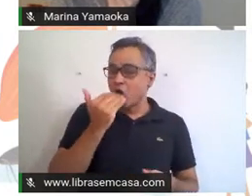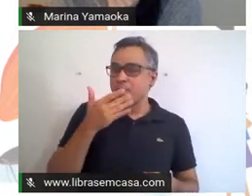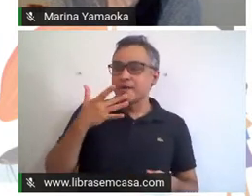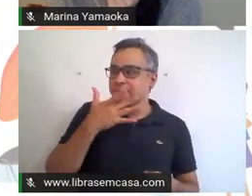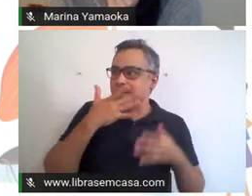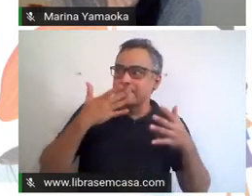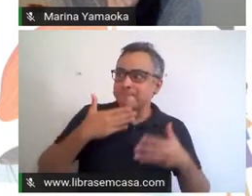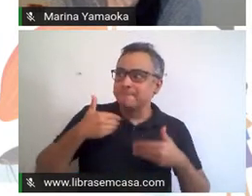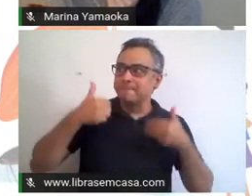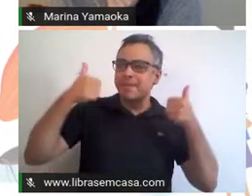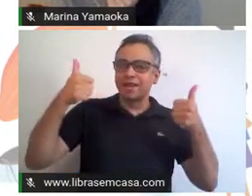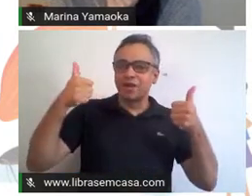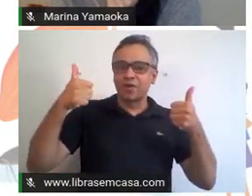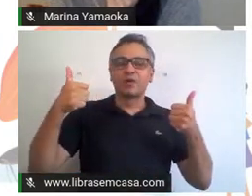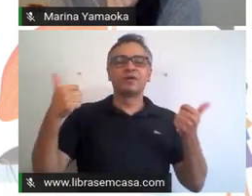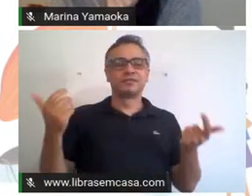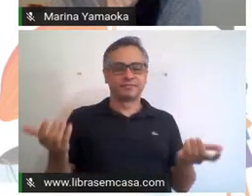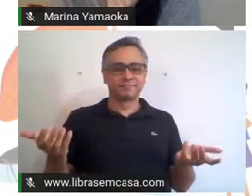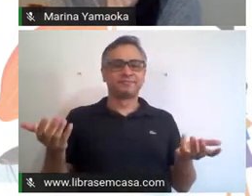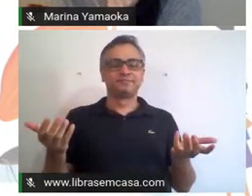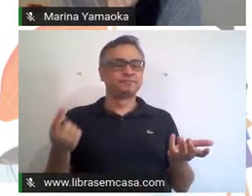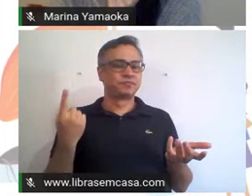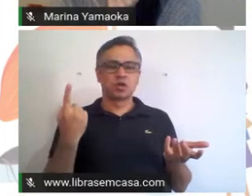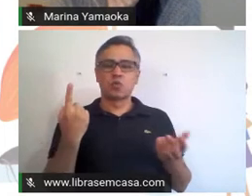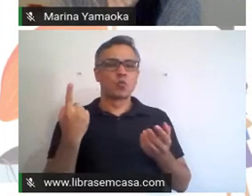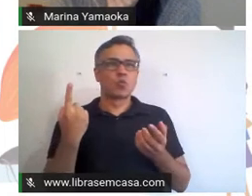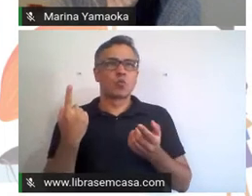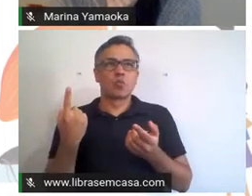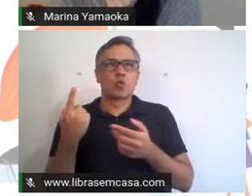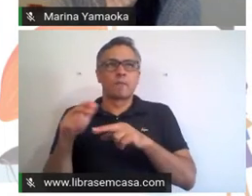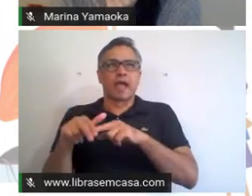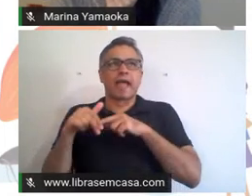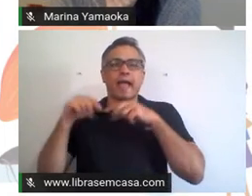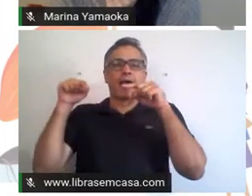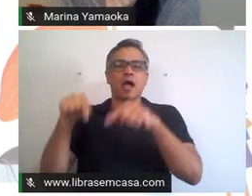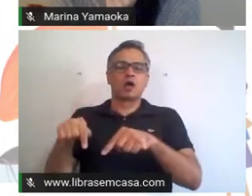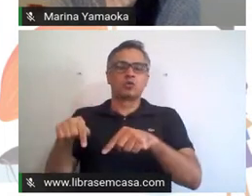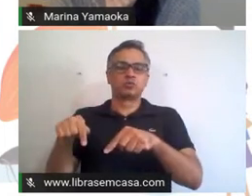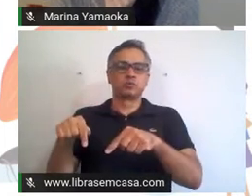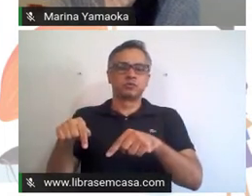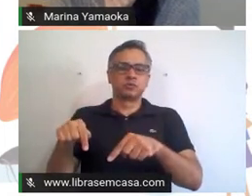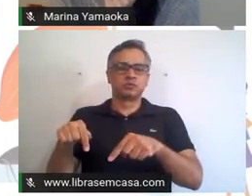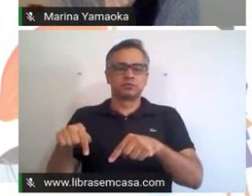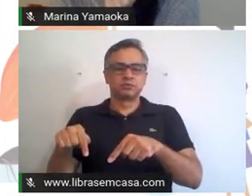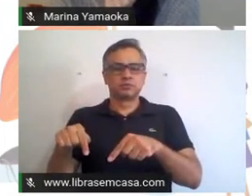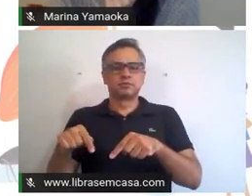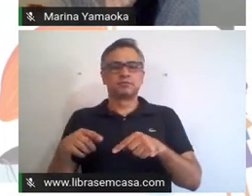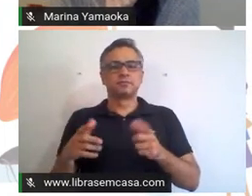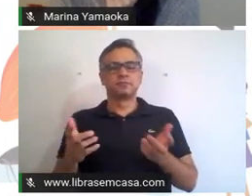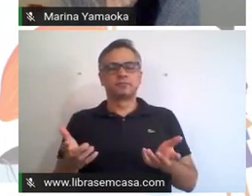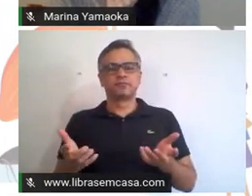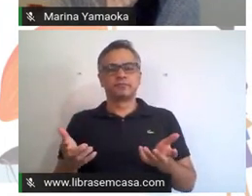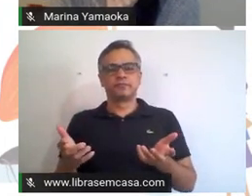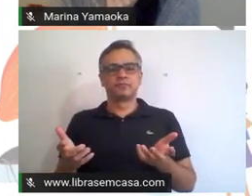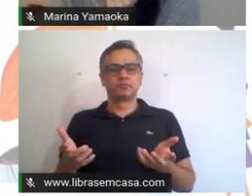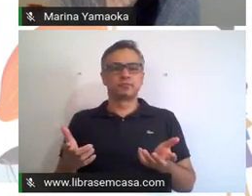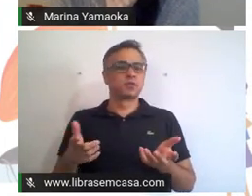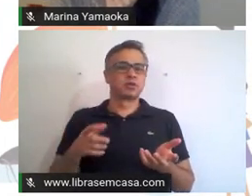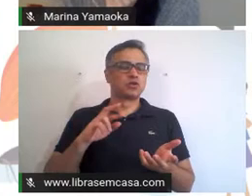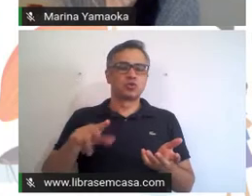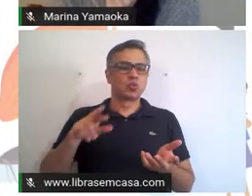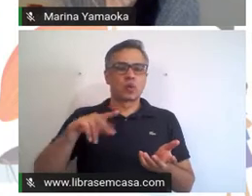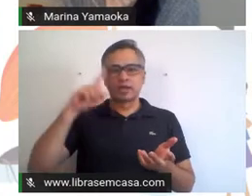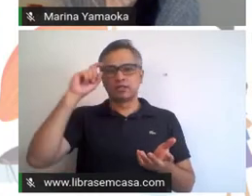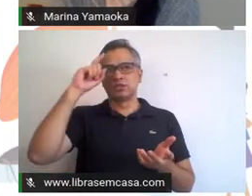mejor ahí. No es una causa que es... no sé, que es una causa compleja y es una